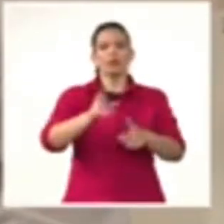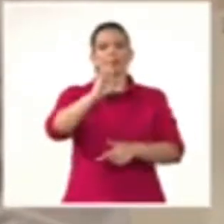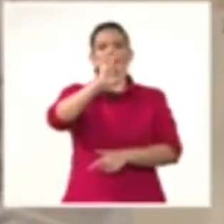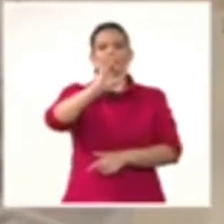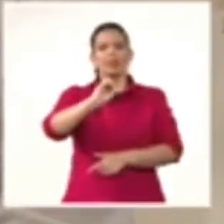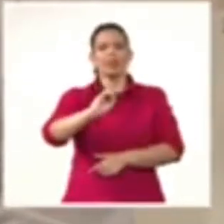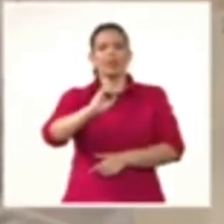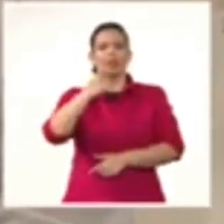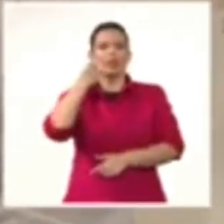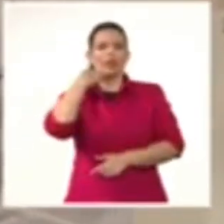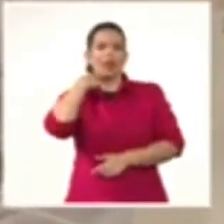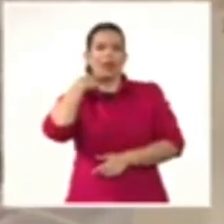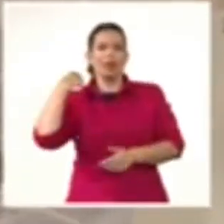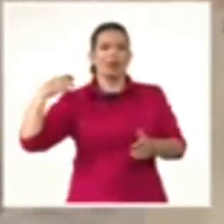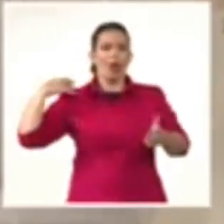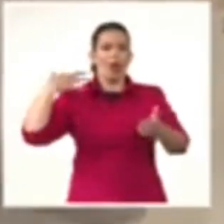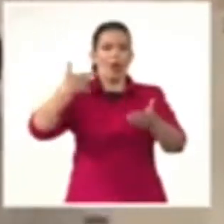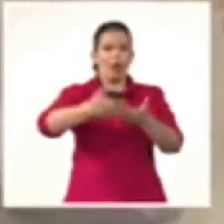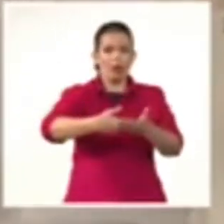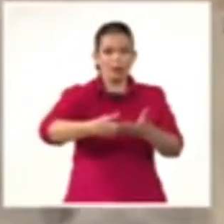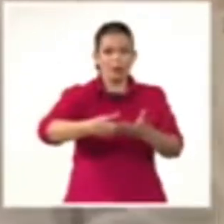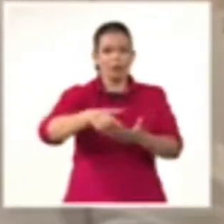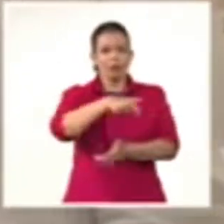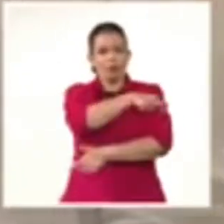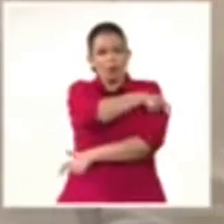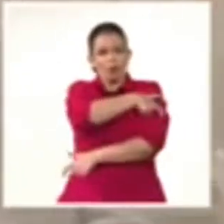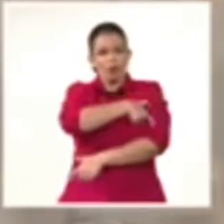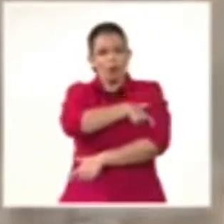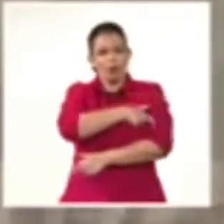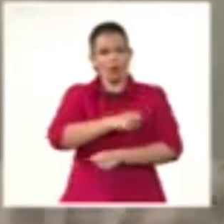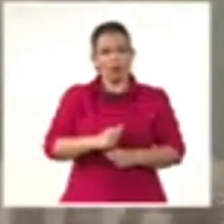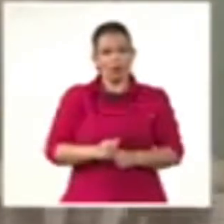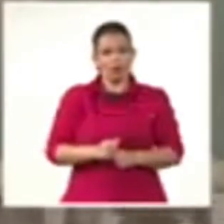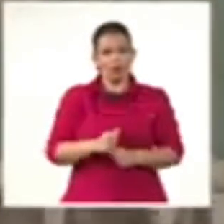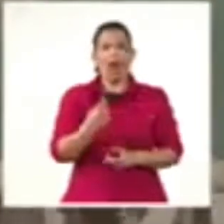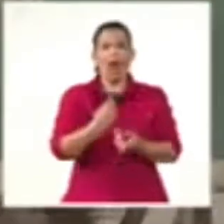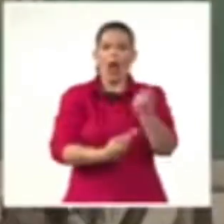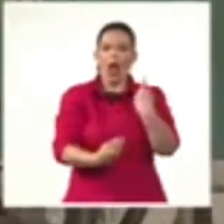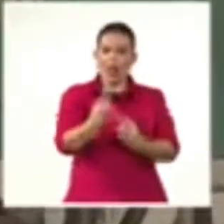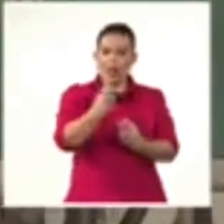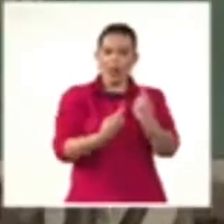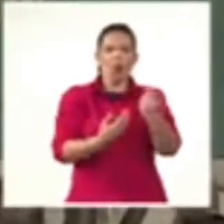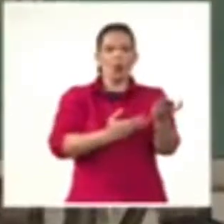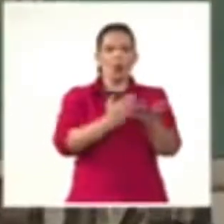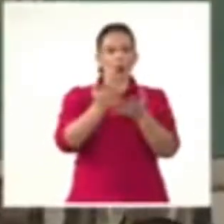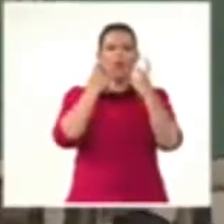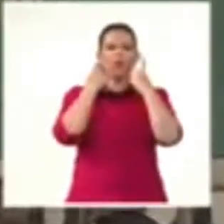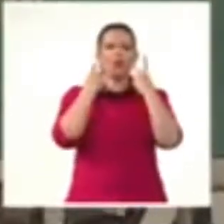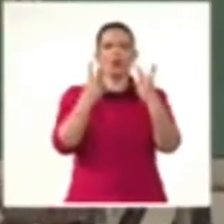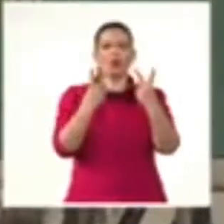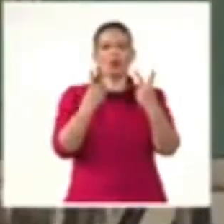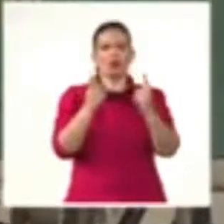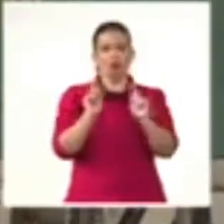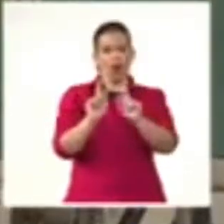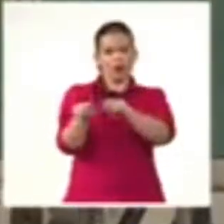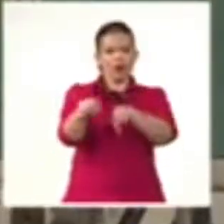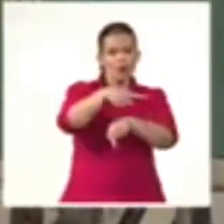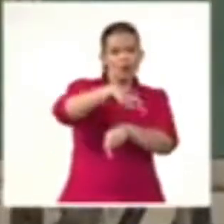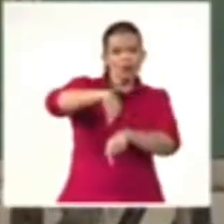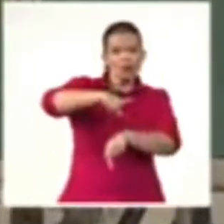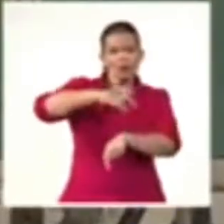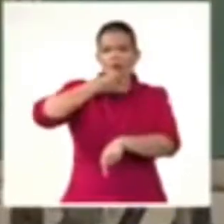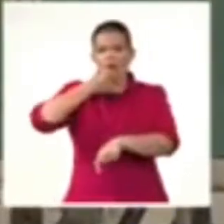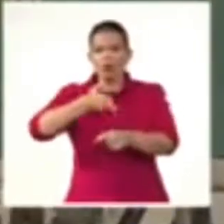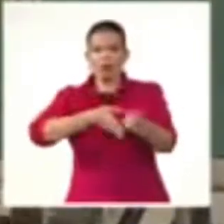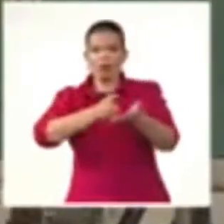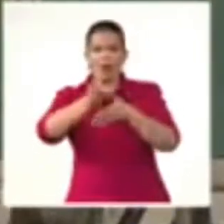Cuba. Los protagonistas vivos salen de los libros para explicarles a los estudiantes las razones